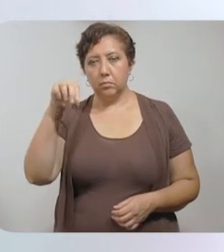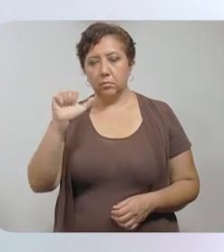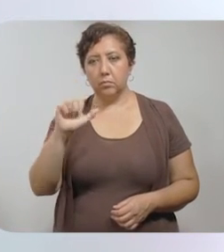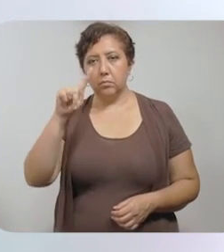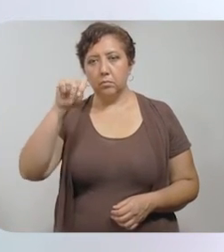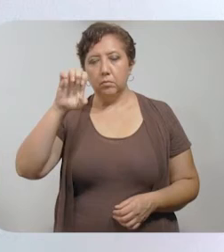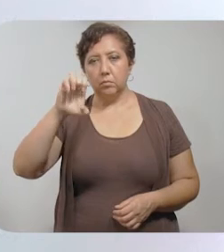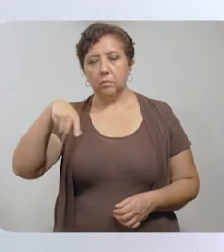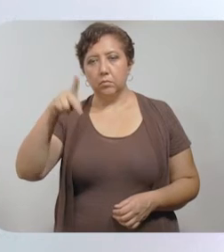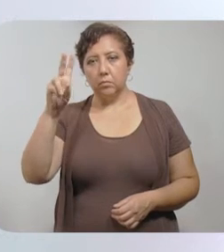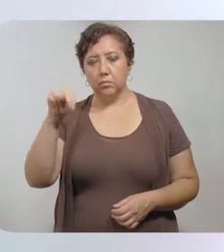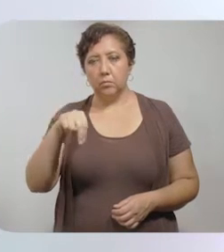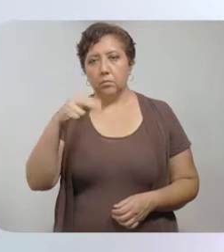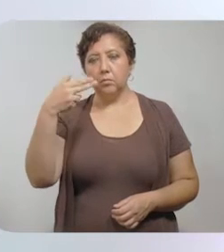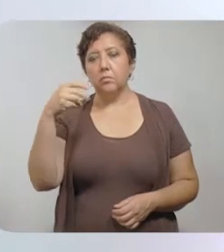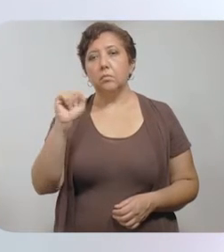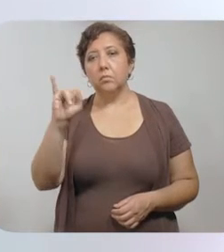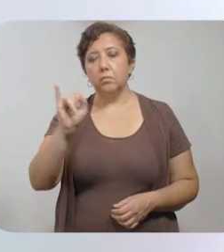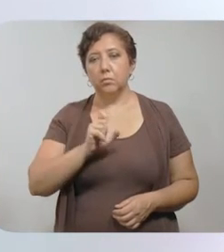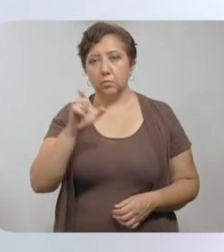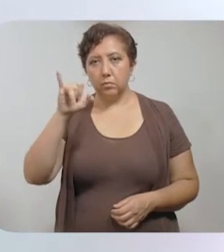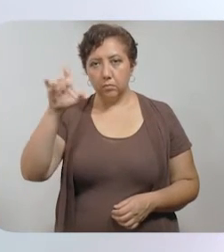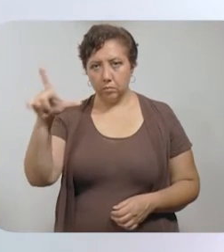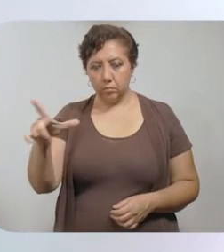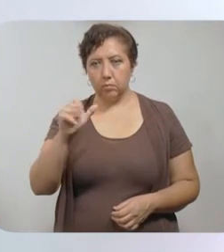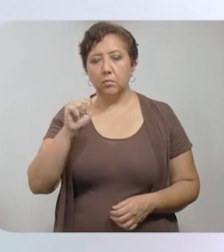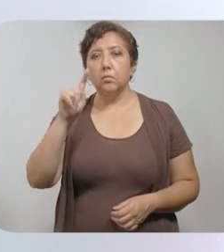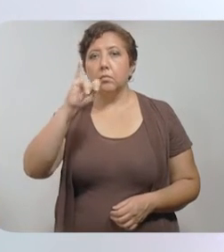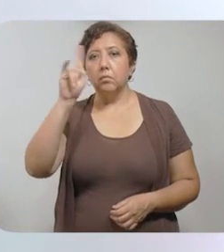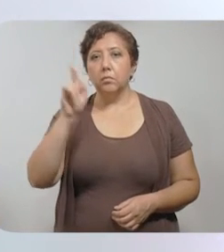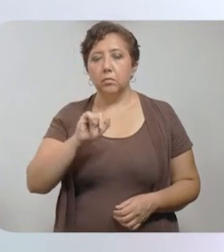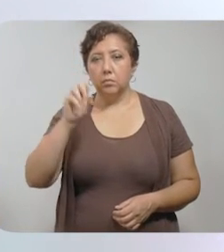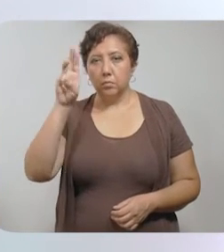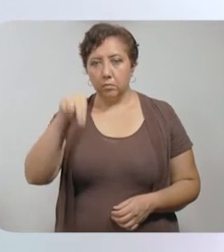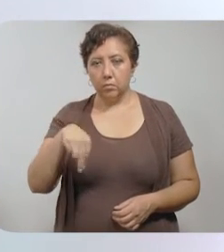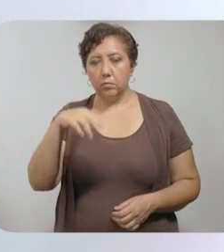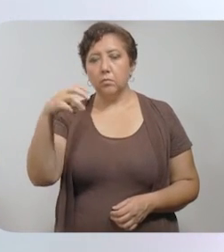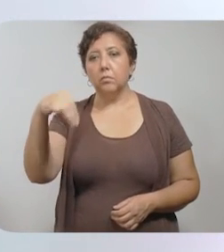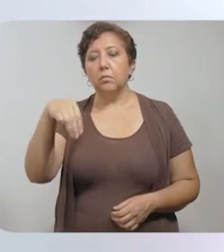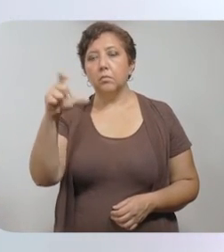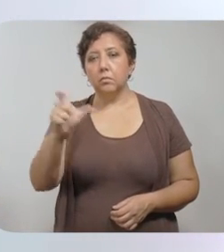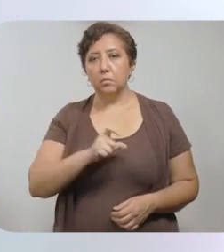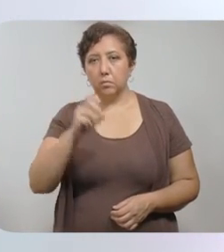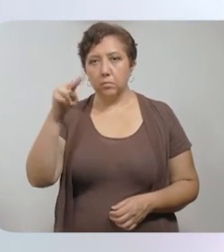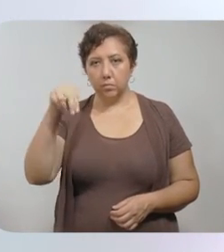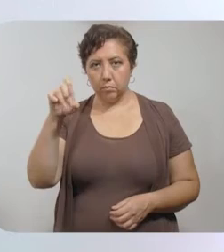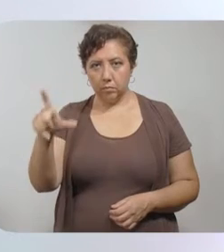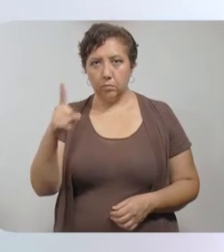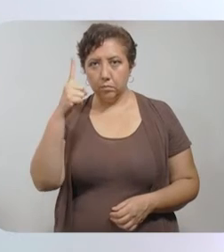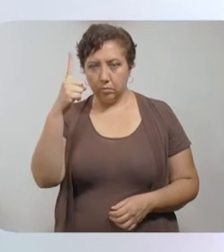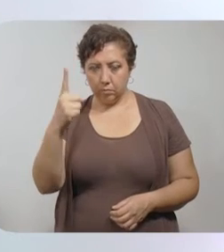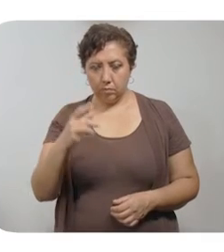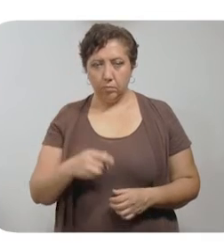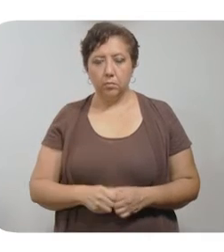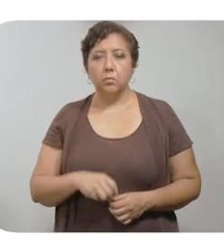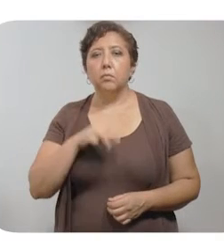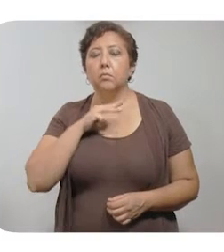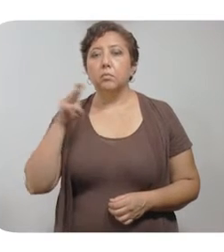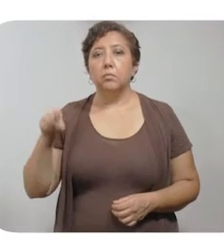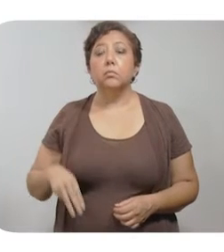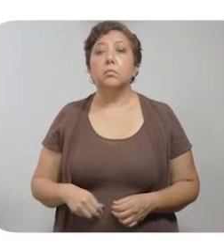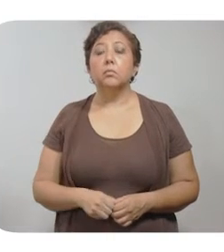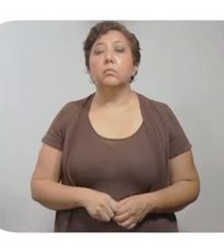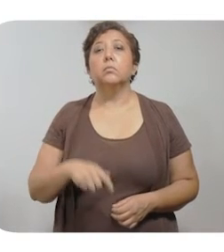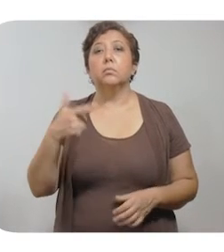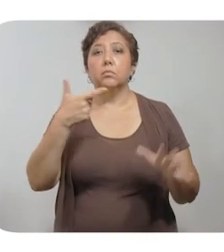Tecom, Joctún, Ixil, Xixul Pueblo, Tizimín, Jocabá y Maxcanú, cada municipio con un caso. En